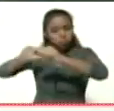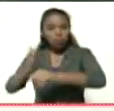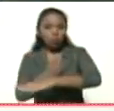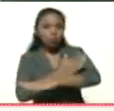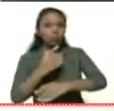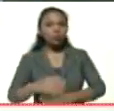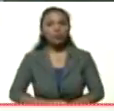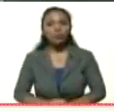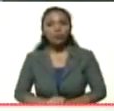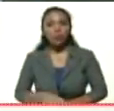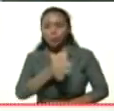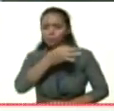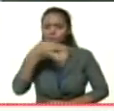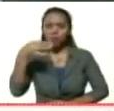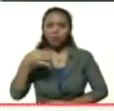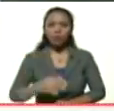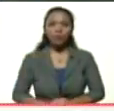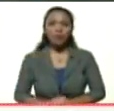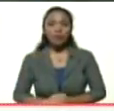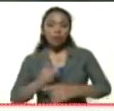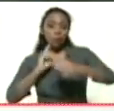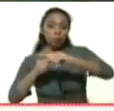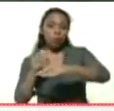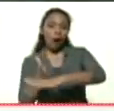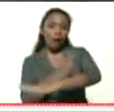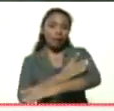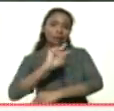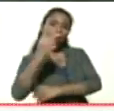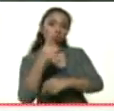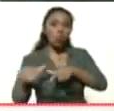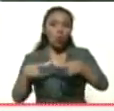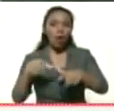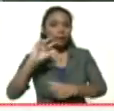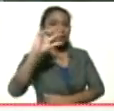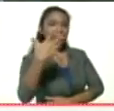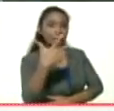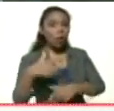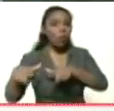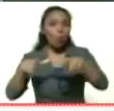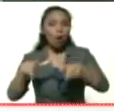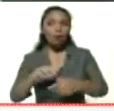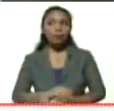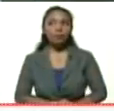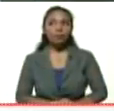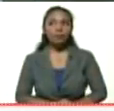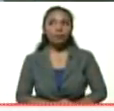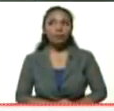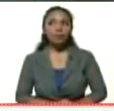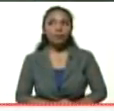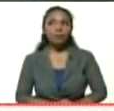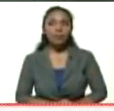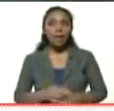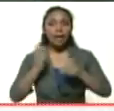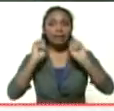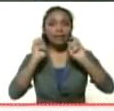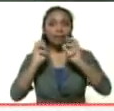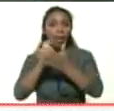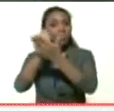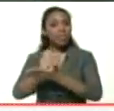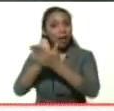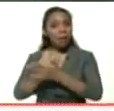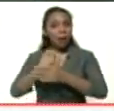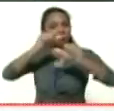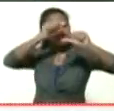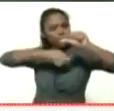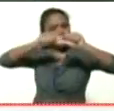por excelencia. El despistaje en segundo lugar. En tercer lugar, el arsenal terapéutico.